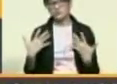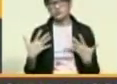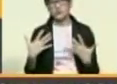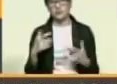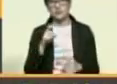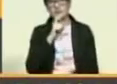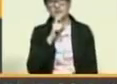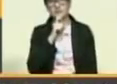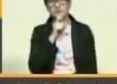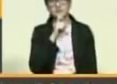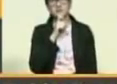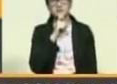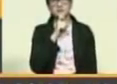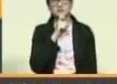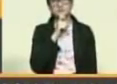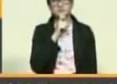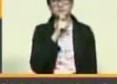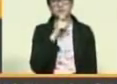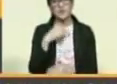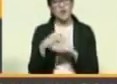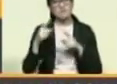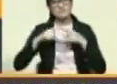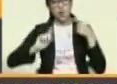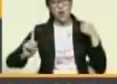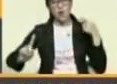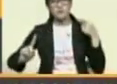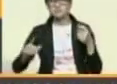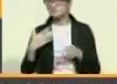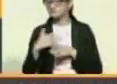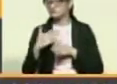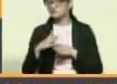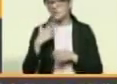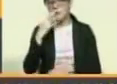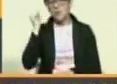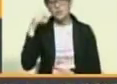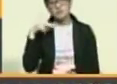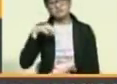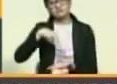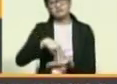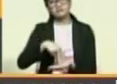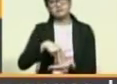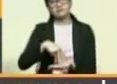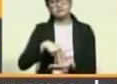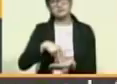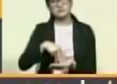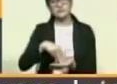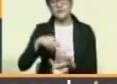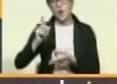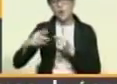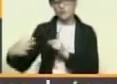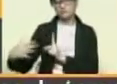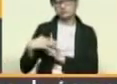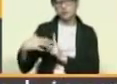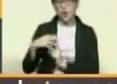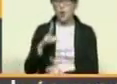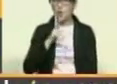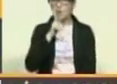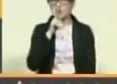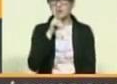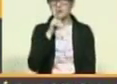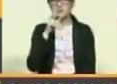ha relampagueado y Maduro de pie. Me han hecho de todo me han hecho,